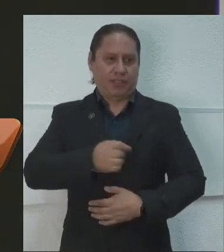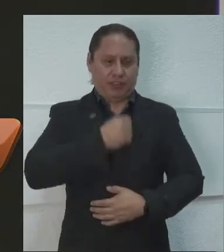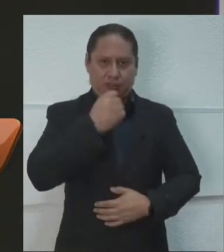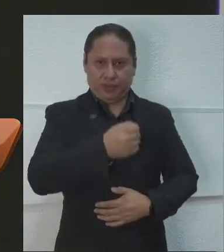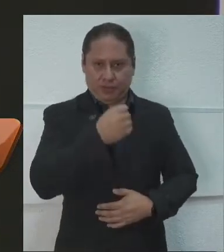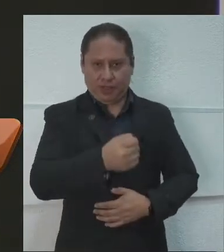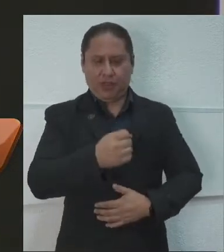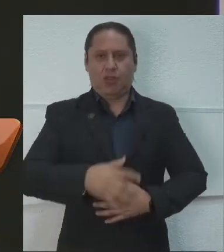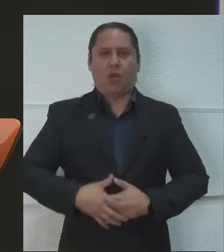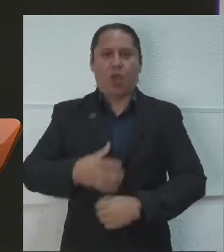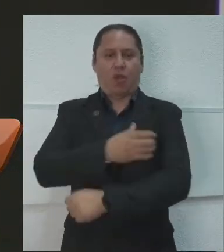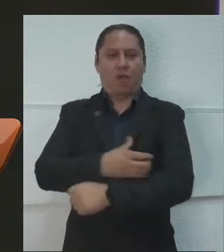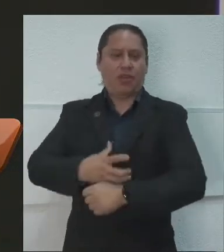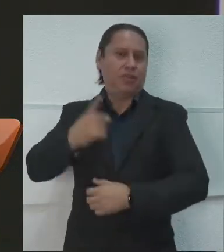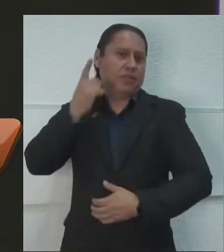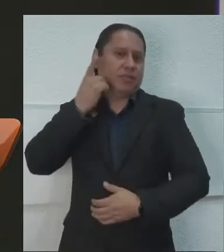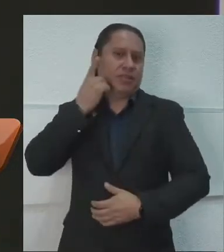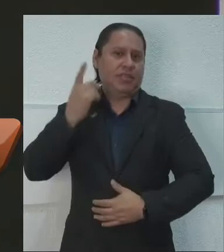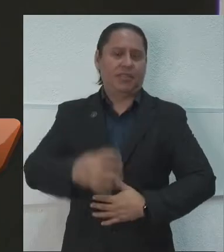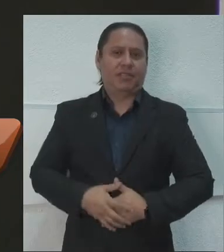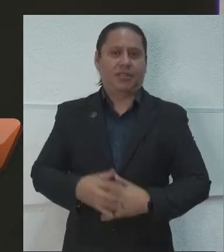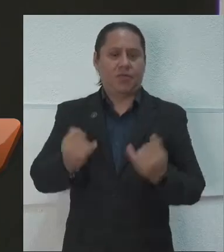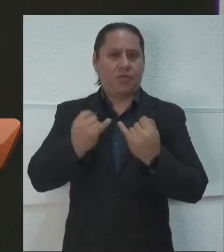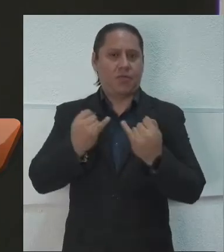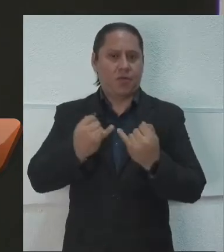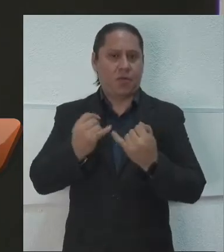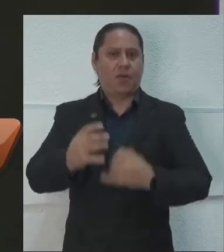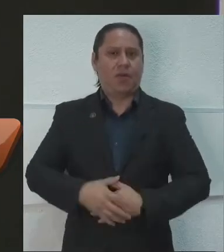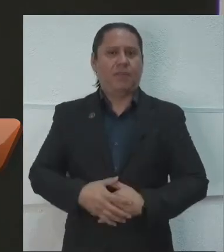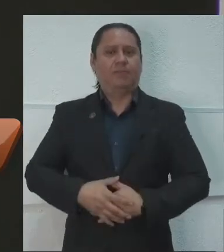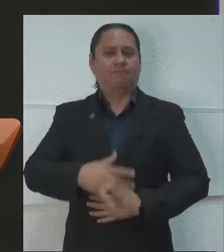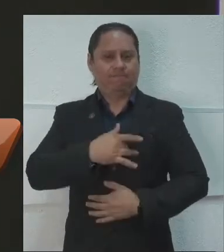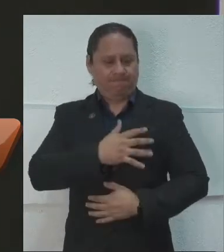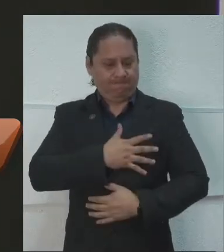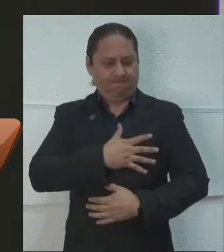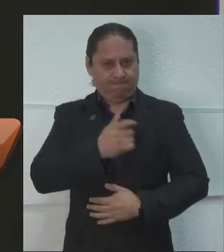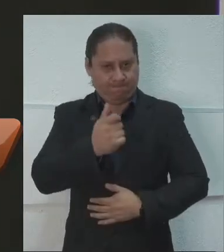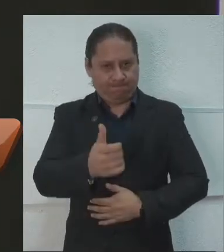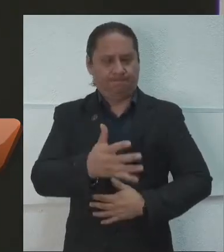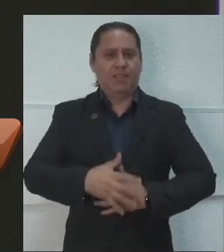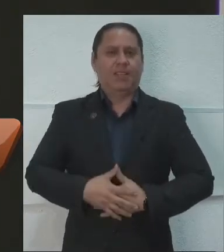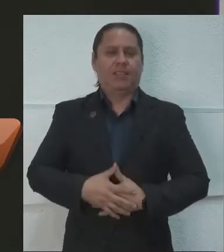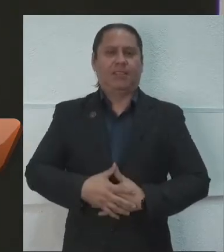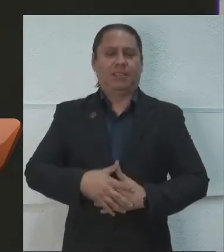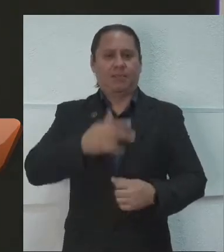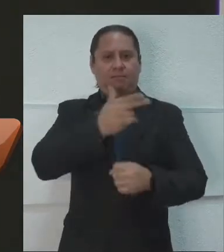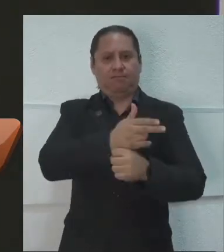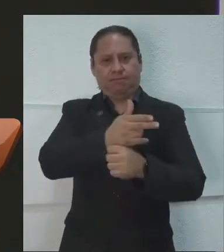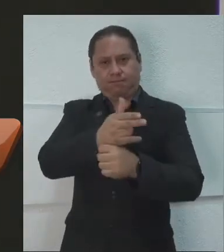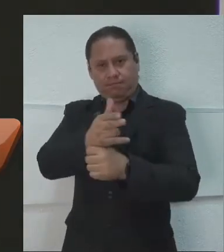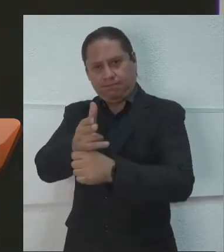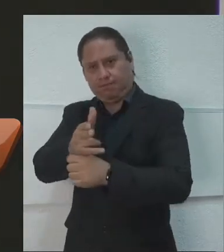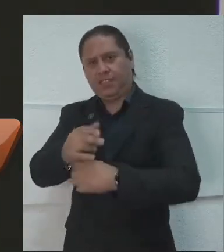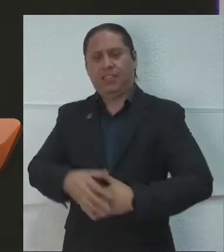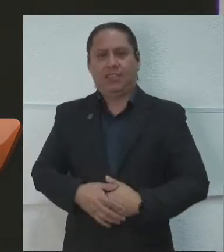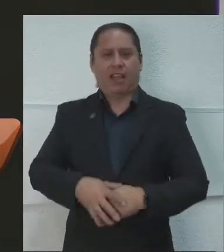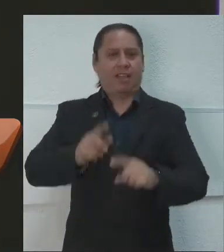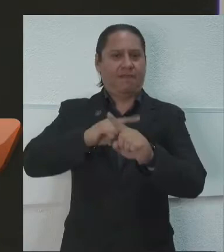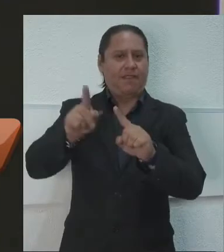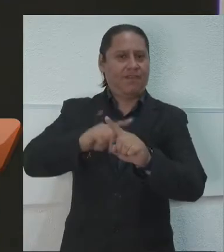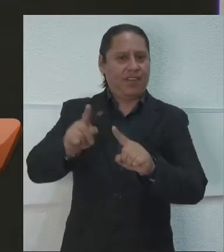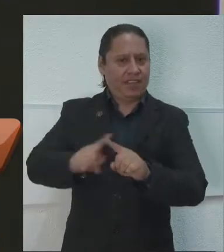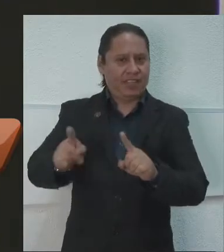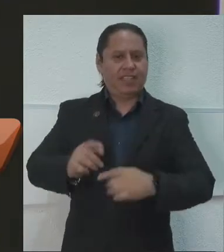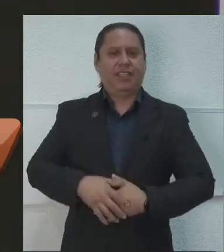saludo, a mis compañeros legisladores, también reverencia a su corazón, a los medios de comunicación, a las